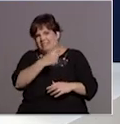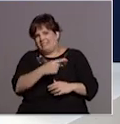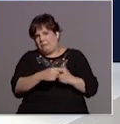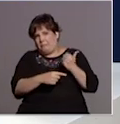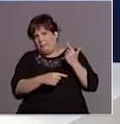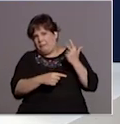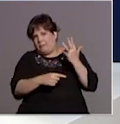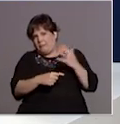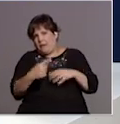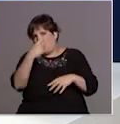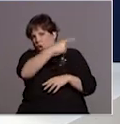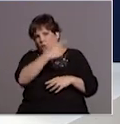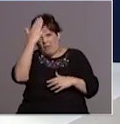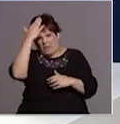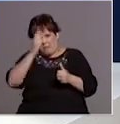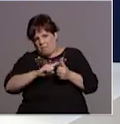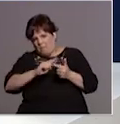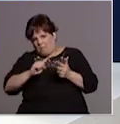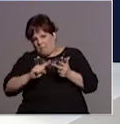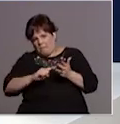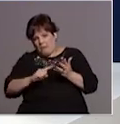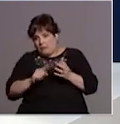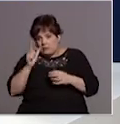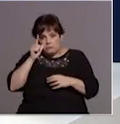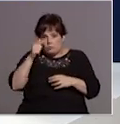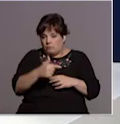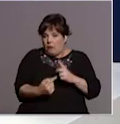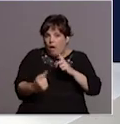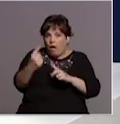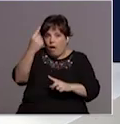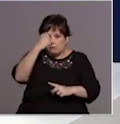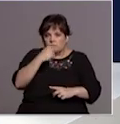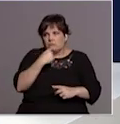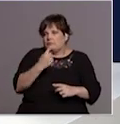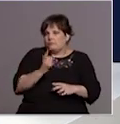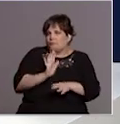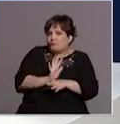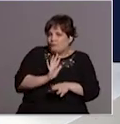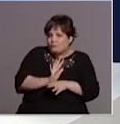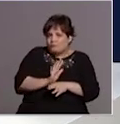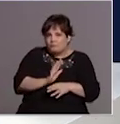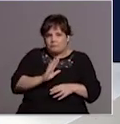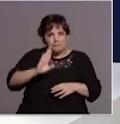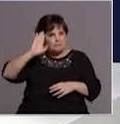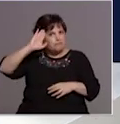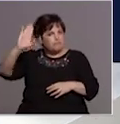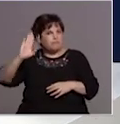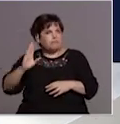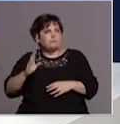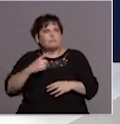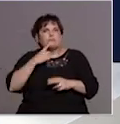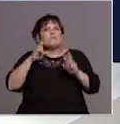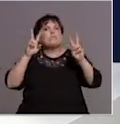declaraciones durísimas contra el presidente algo insólito en un miembro de las fuerzas armadas que por